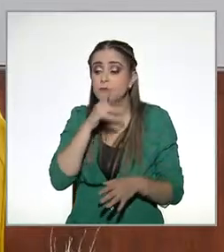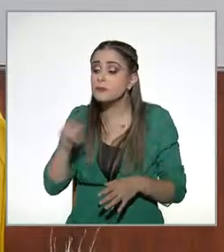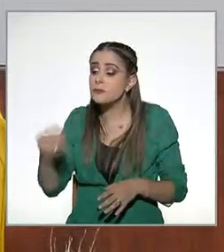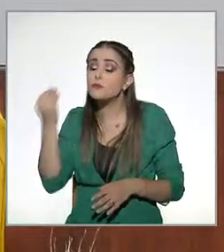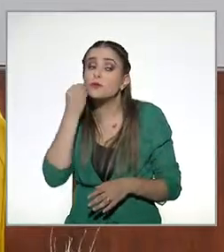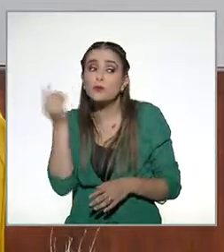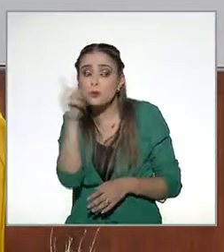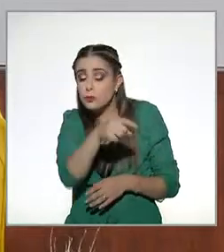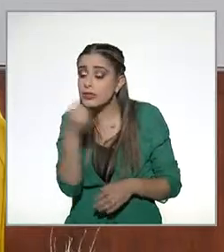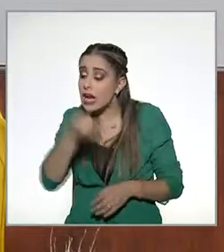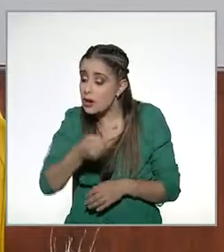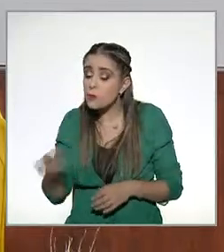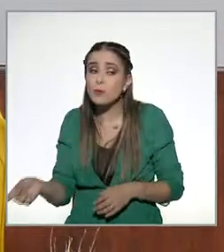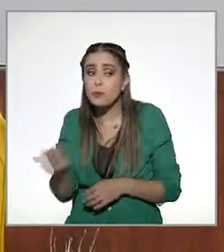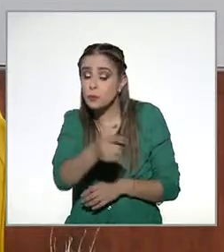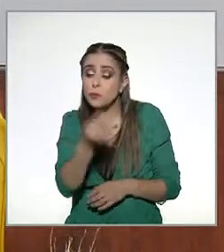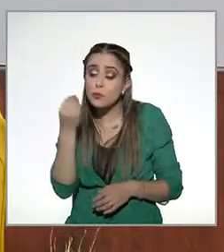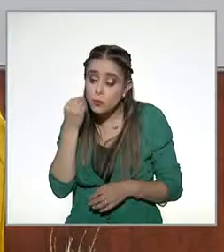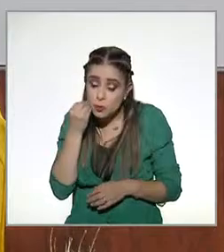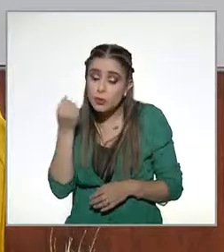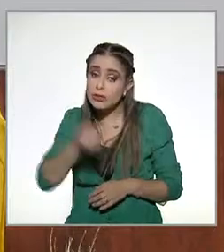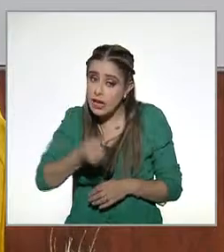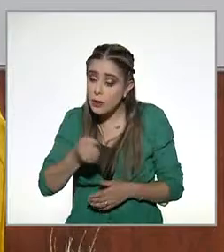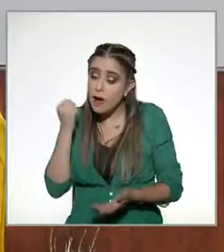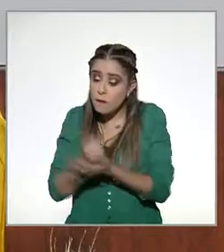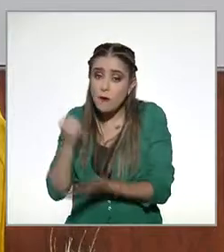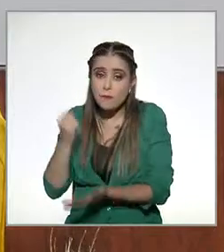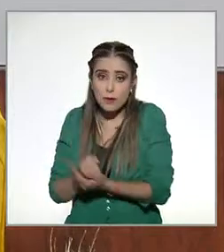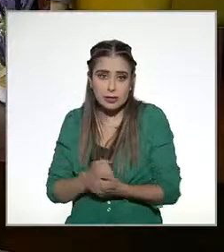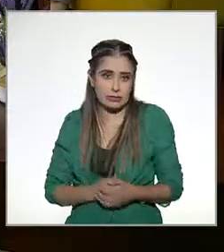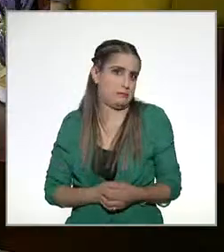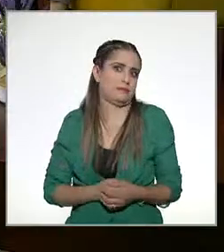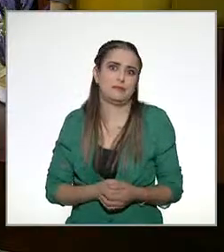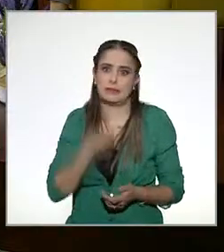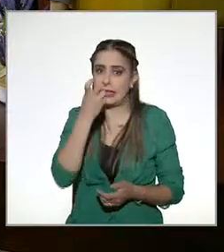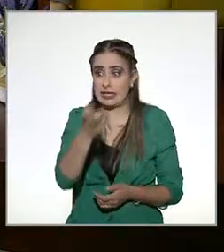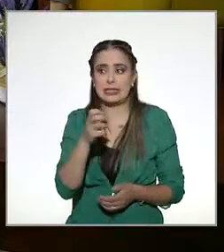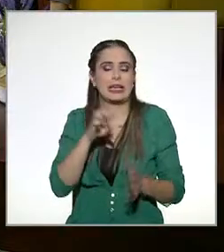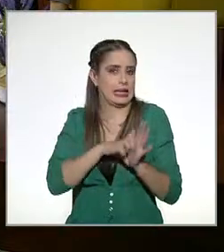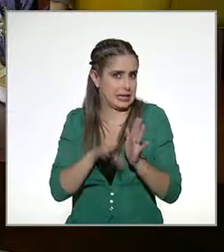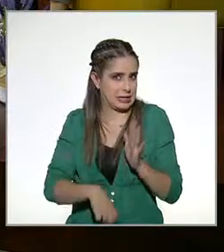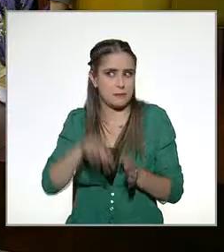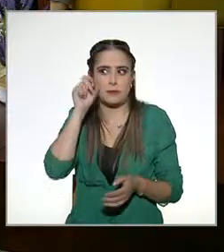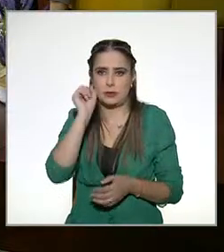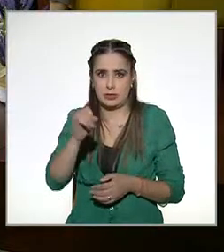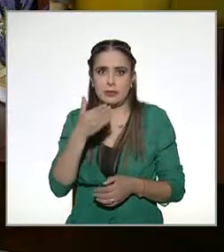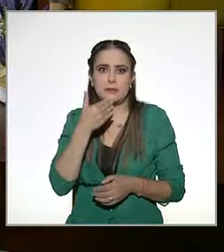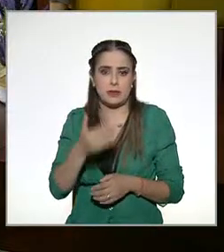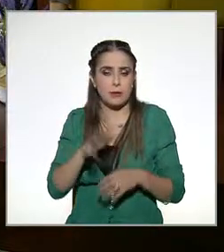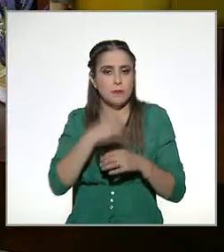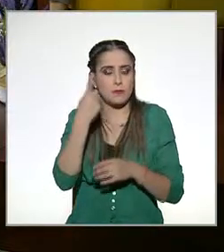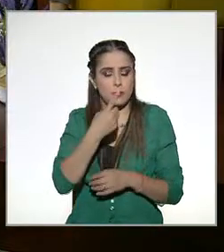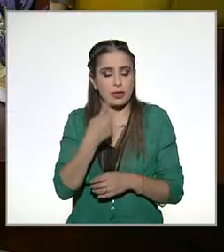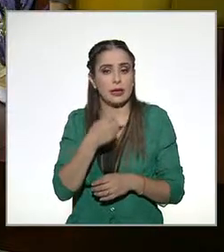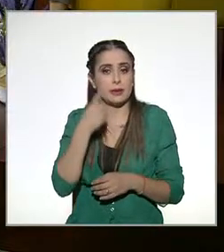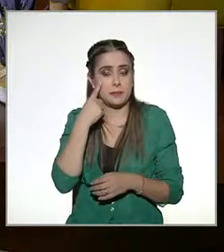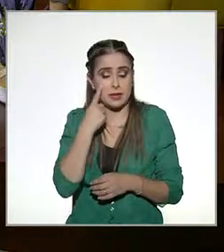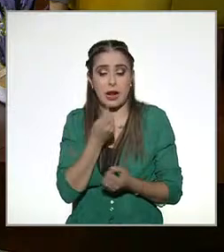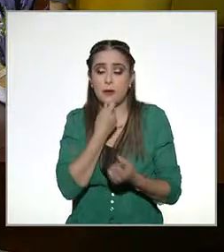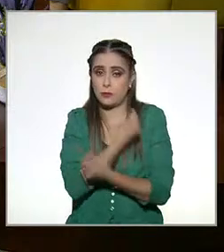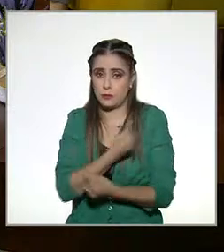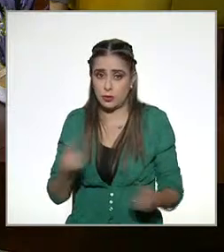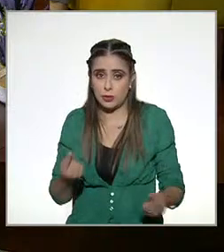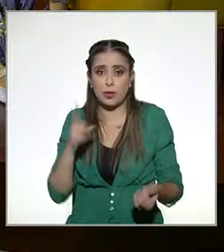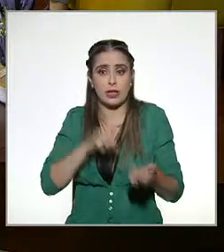besito, saluda, dale su beso. Eso, por ejemplo, es un ejemplo buenísimo porque precisamente ejemplifica cómo los niños se